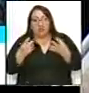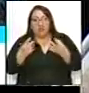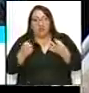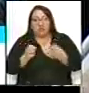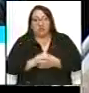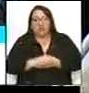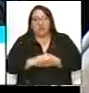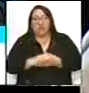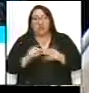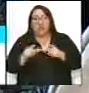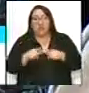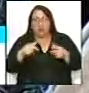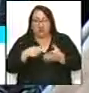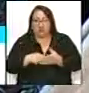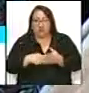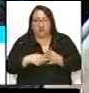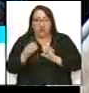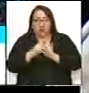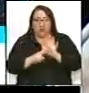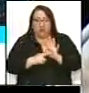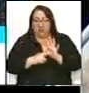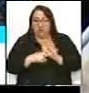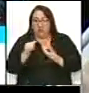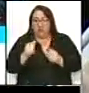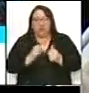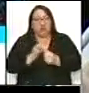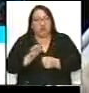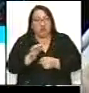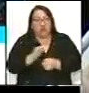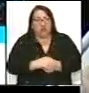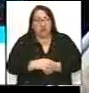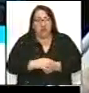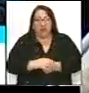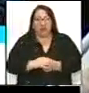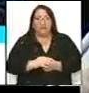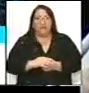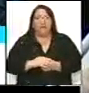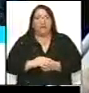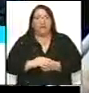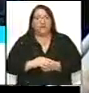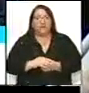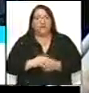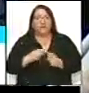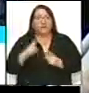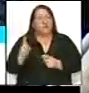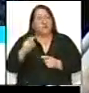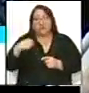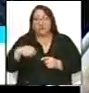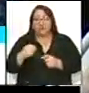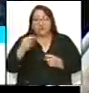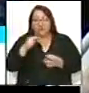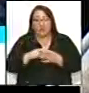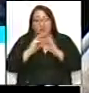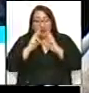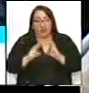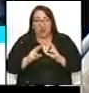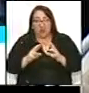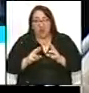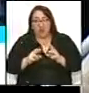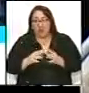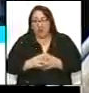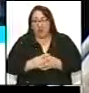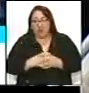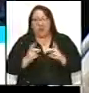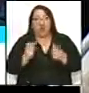de espacios regionales y provinciales. Entonces, colegas, no necesariamente, si vemos el resultado,